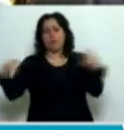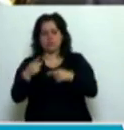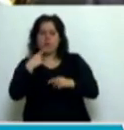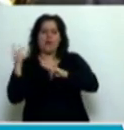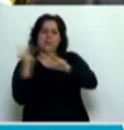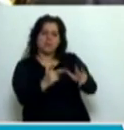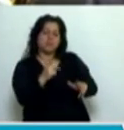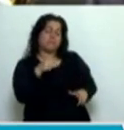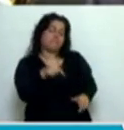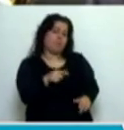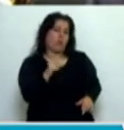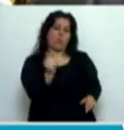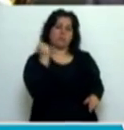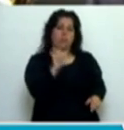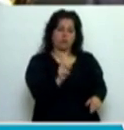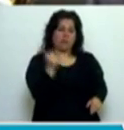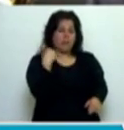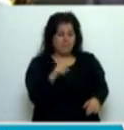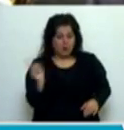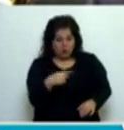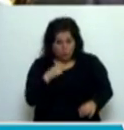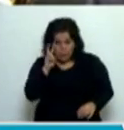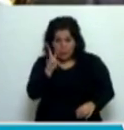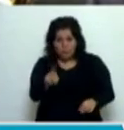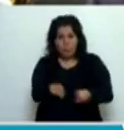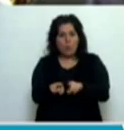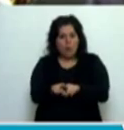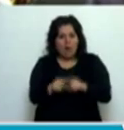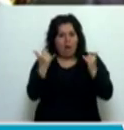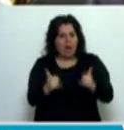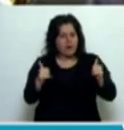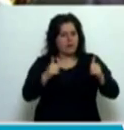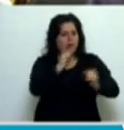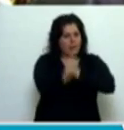ser no tan importante, pero si uno mira el núcleo de esas empresas,